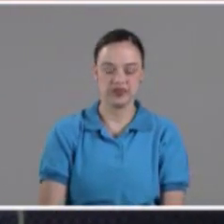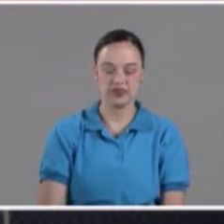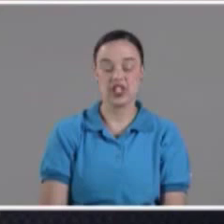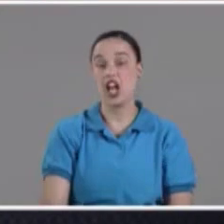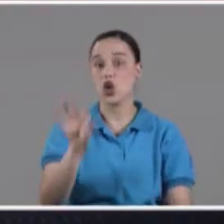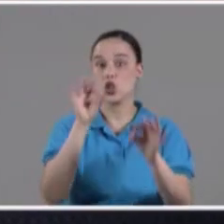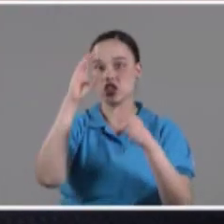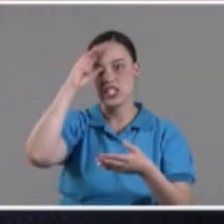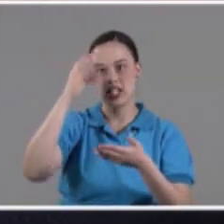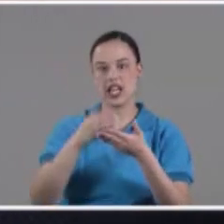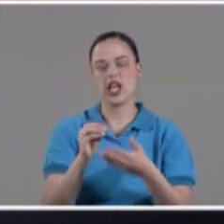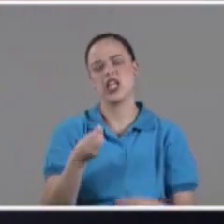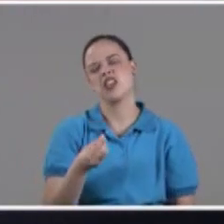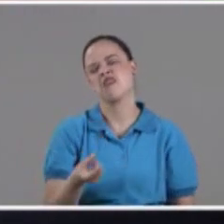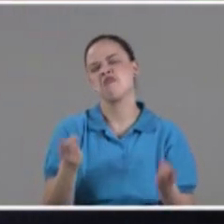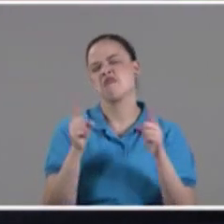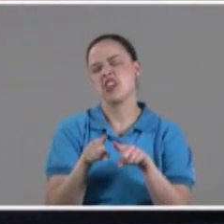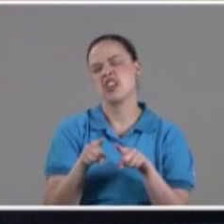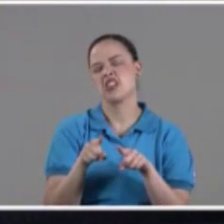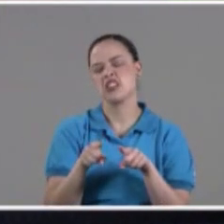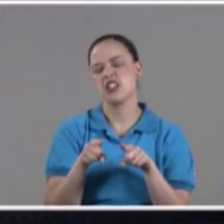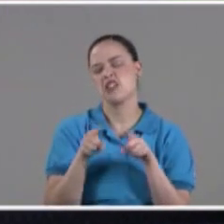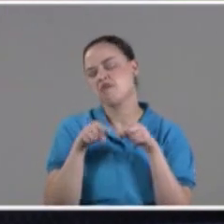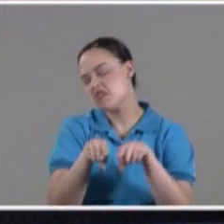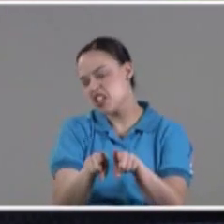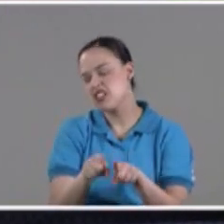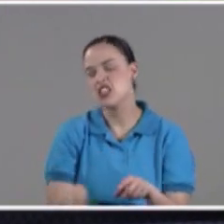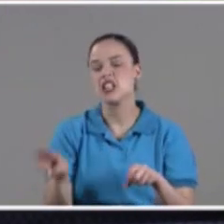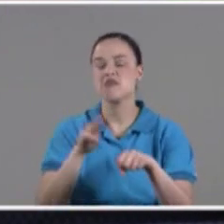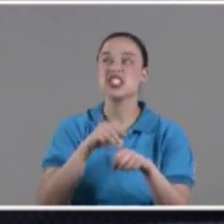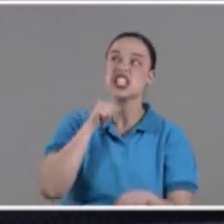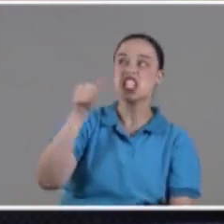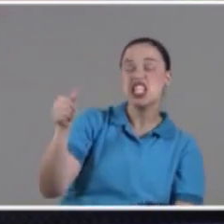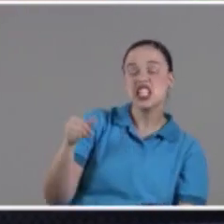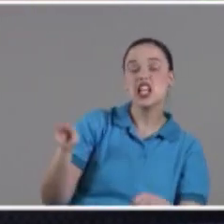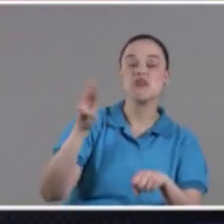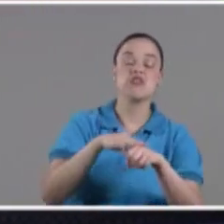algunos creen que mientras más gritan más ungido el mensaje